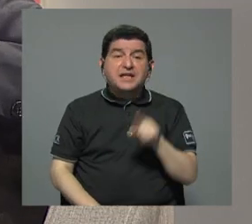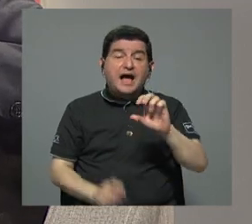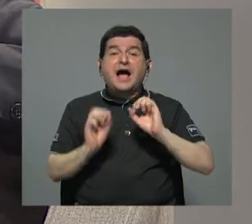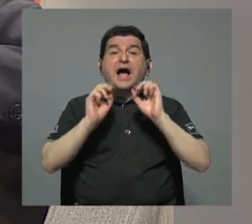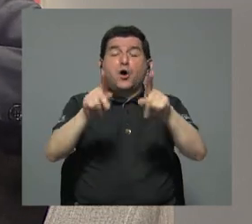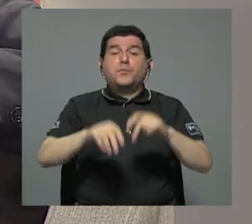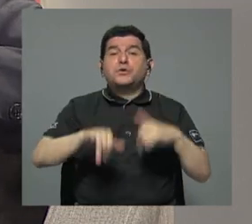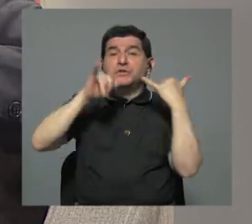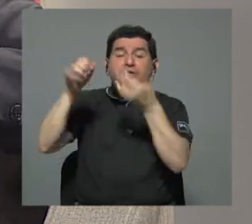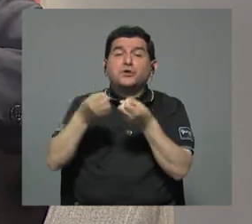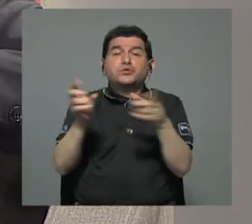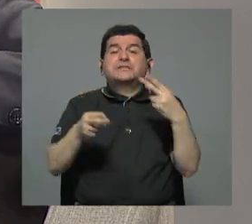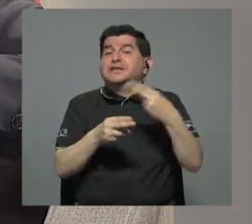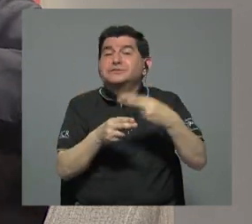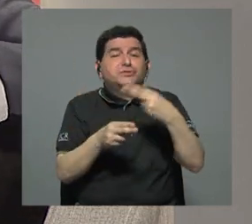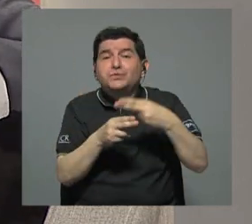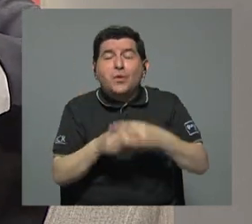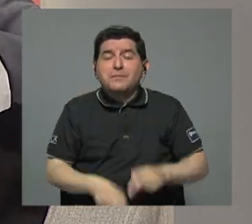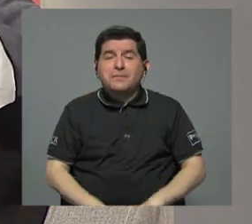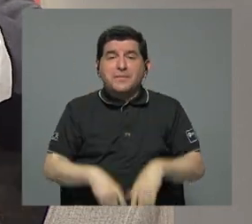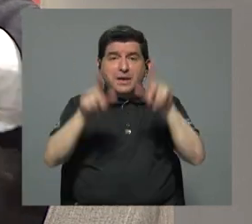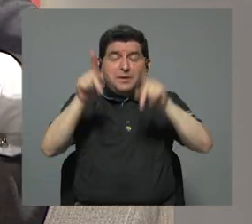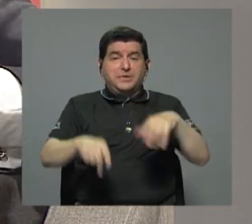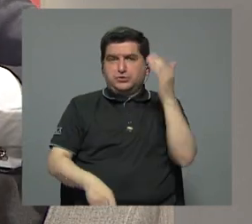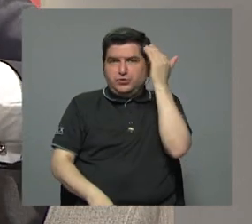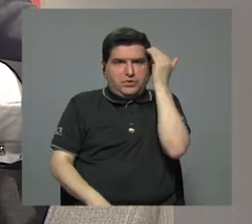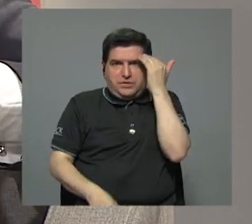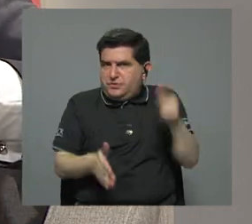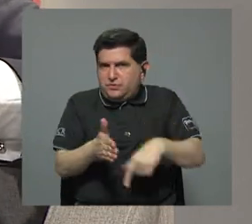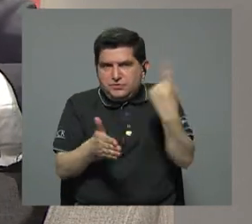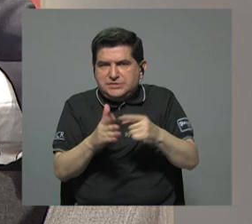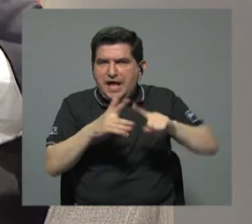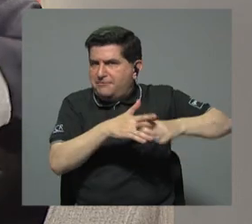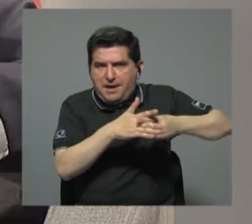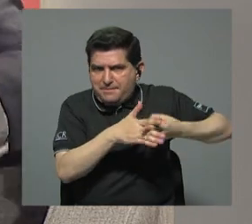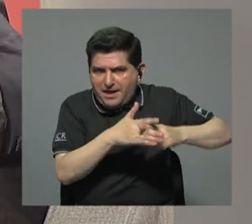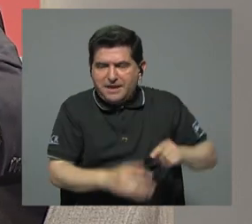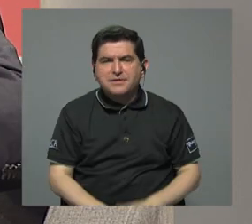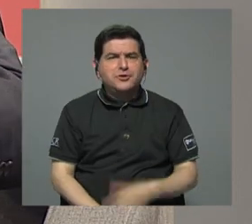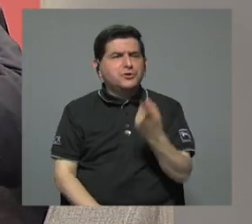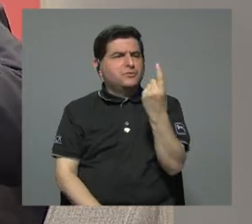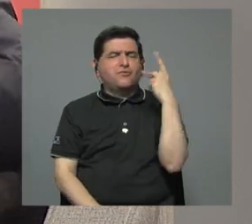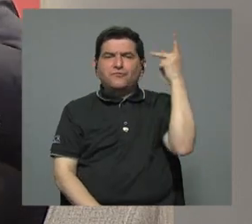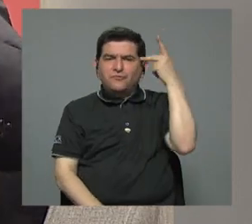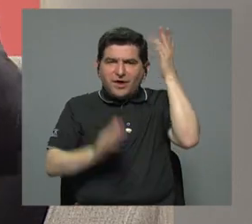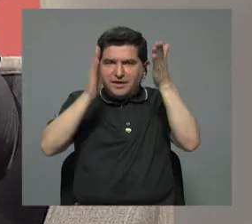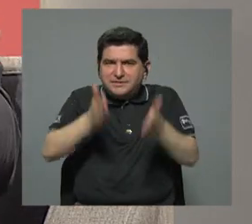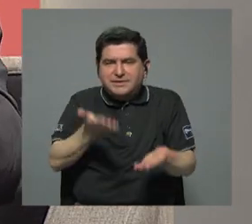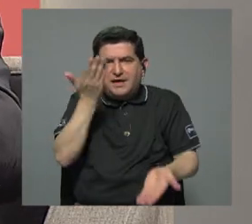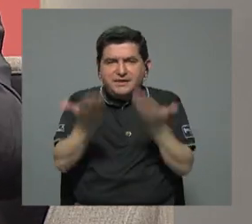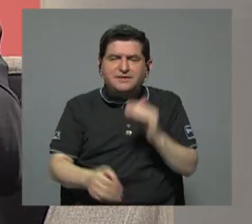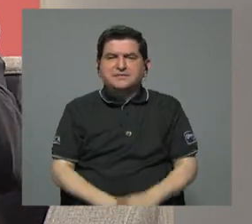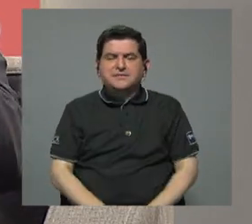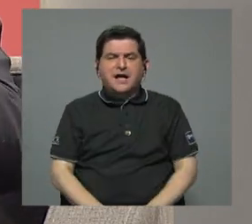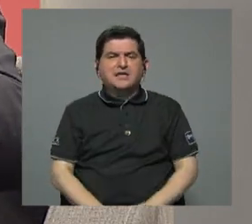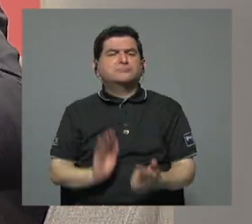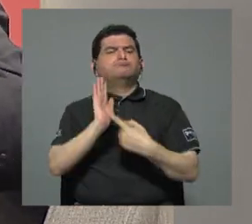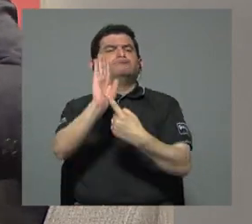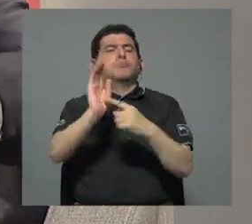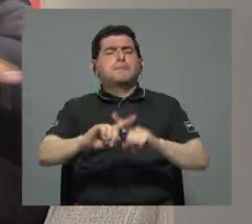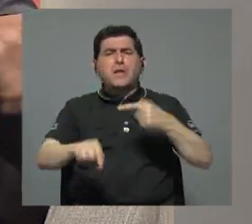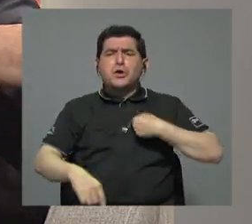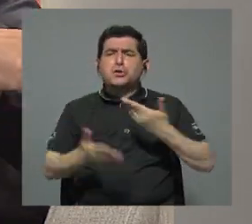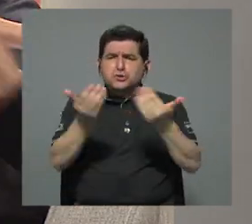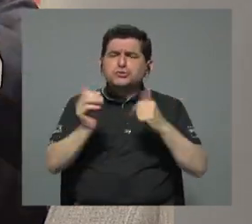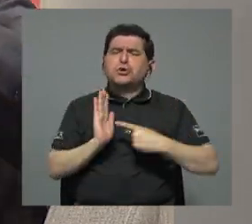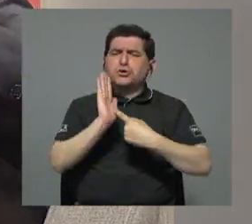las denuncias anónimas es decir los ciudadanos tampoco conocen muchas veces ese mecanismo le ha faltado a los políticos que sabe la prensa ponérselo por delante pero yo